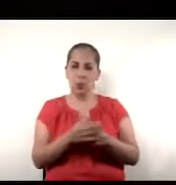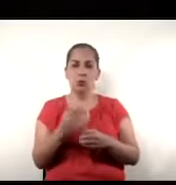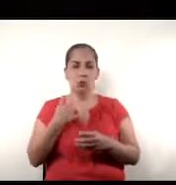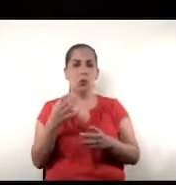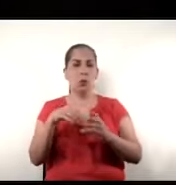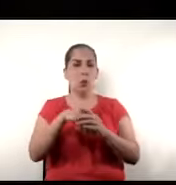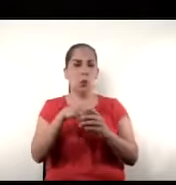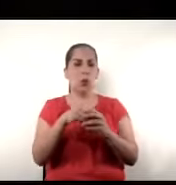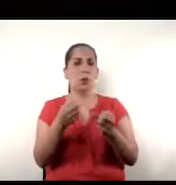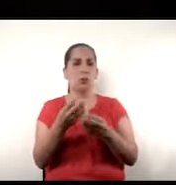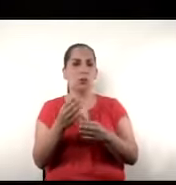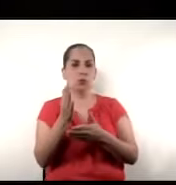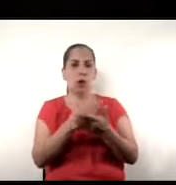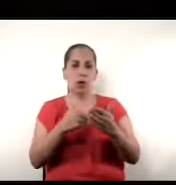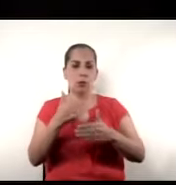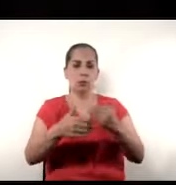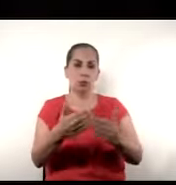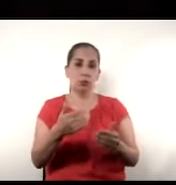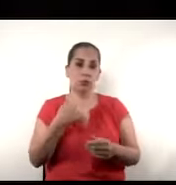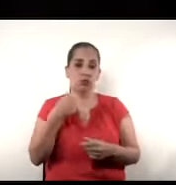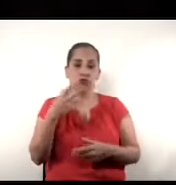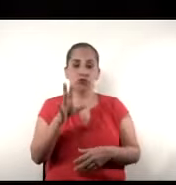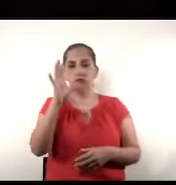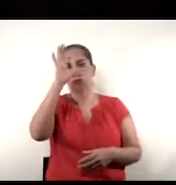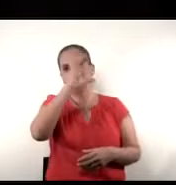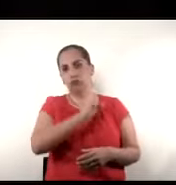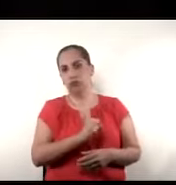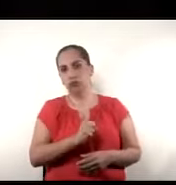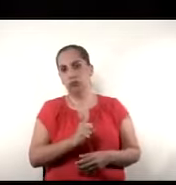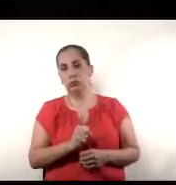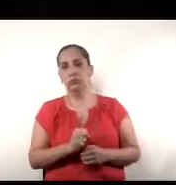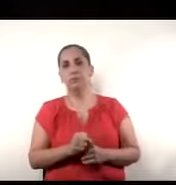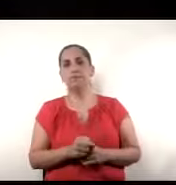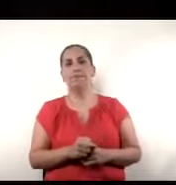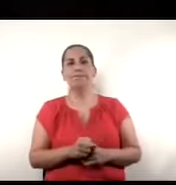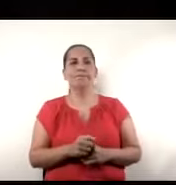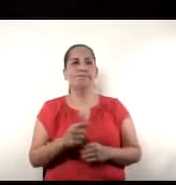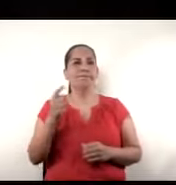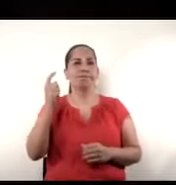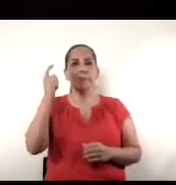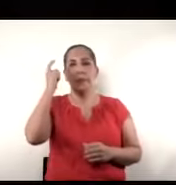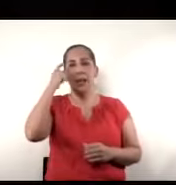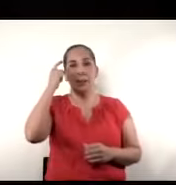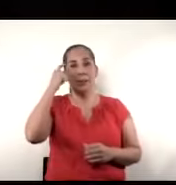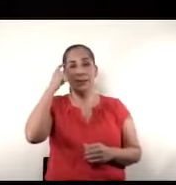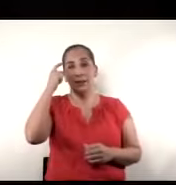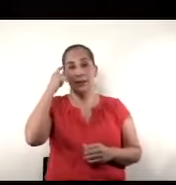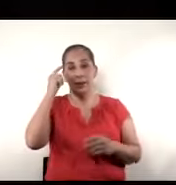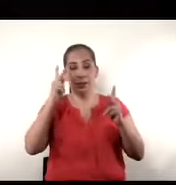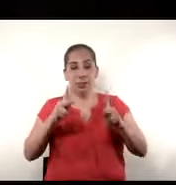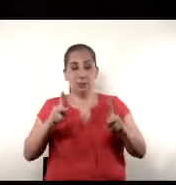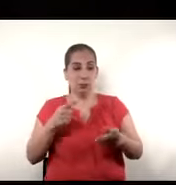de estos y me di cuenta de que la mentalidad de quienes lo